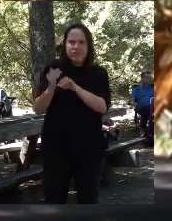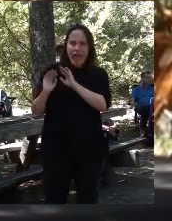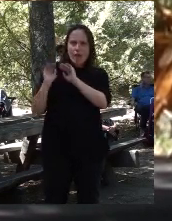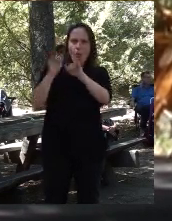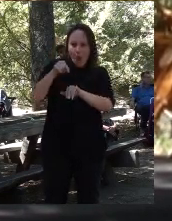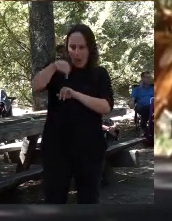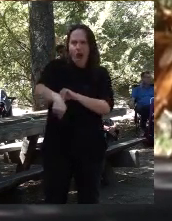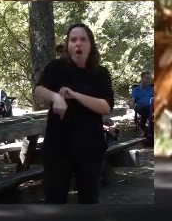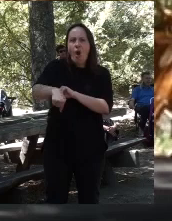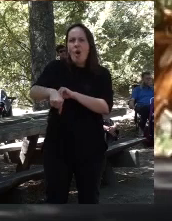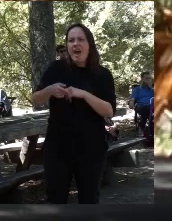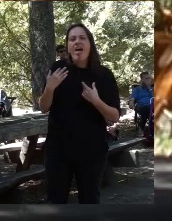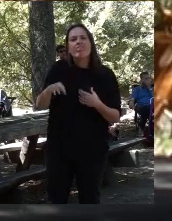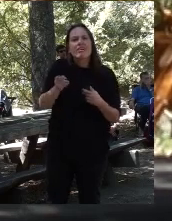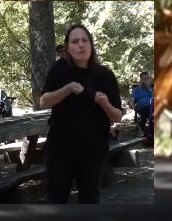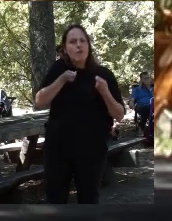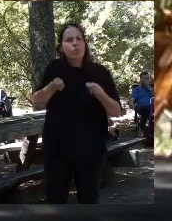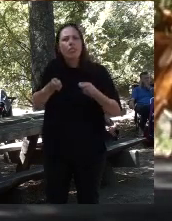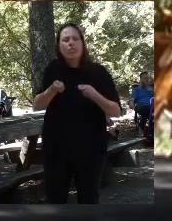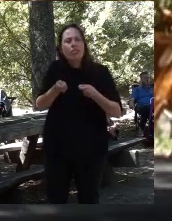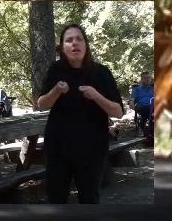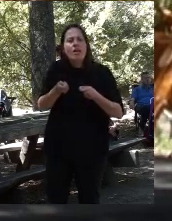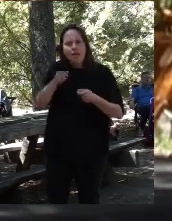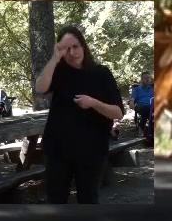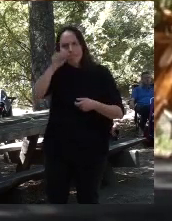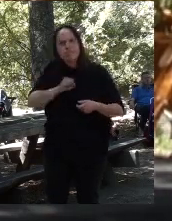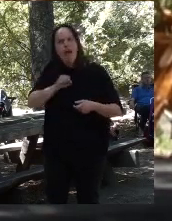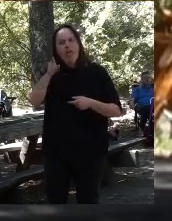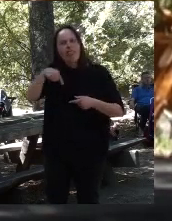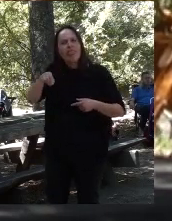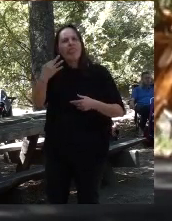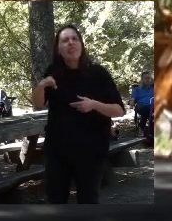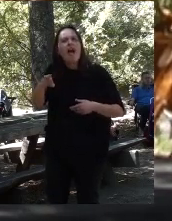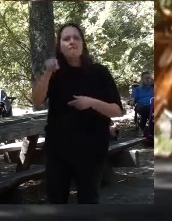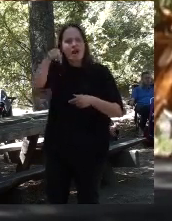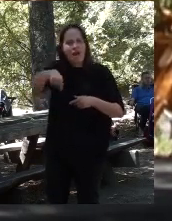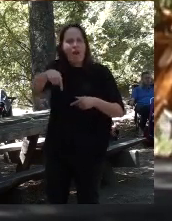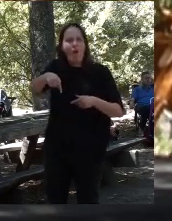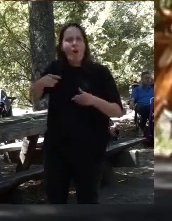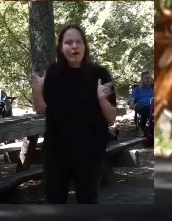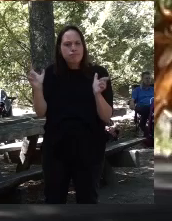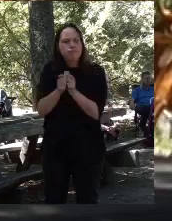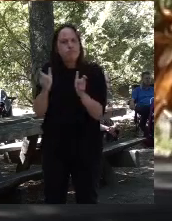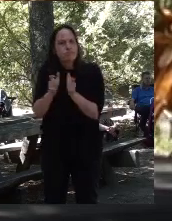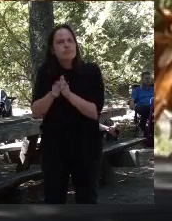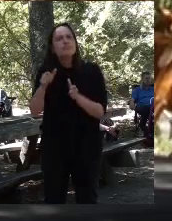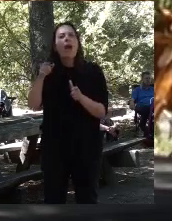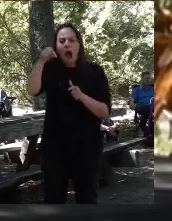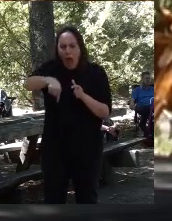tenemos que exigirles a estos líderes que tengan las discusiones importantes, que libren las